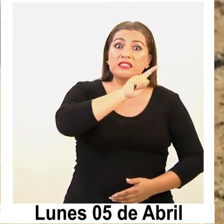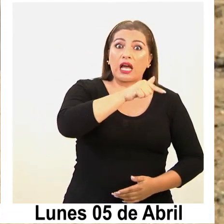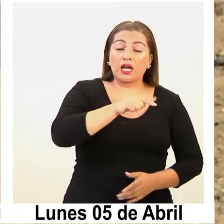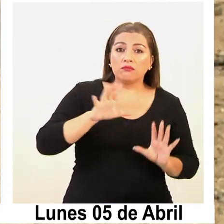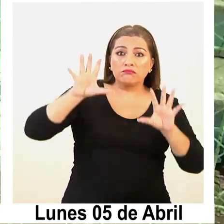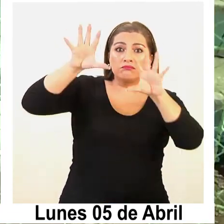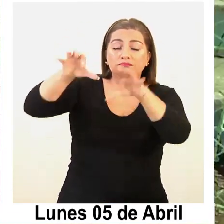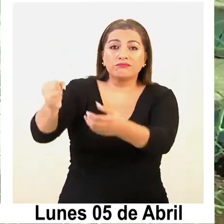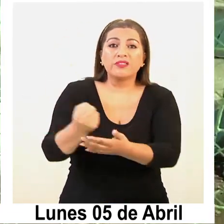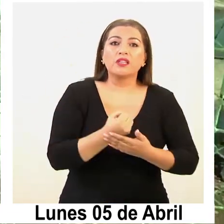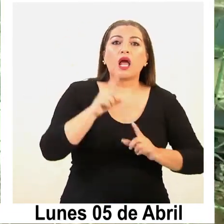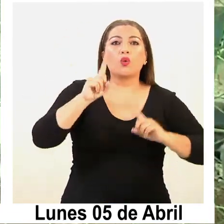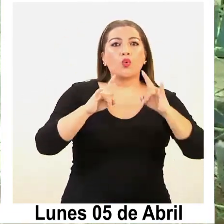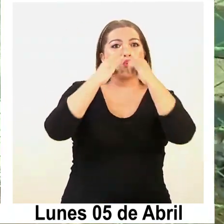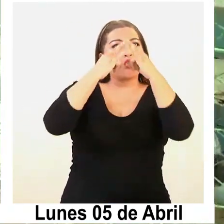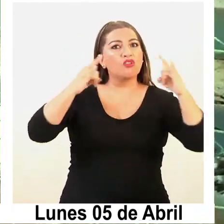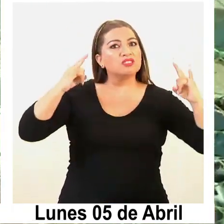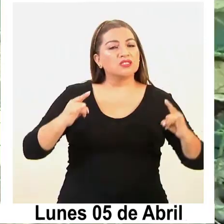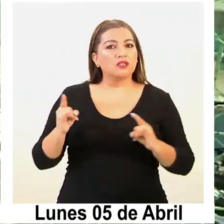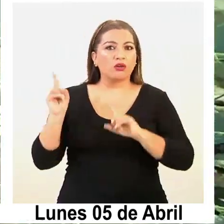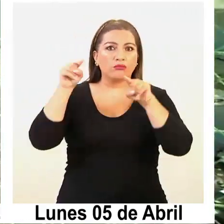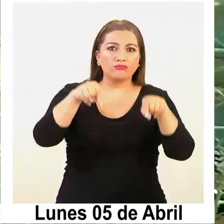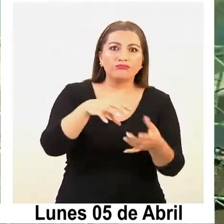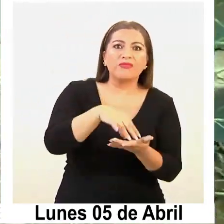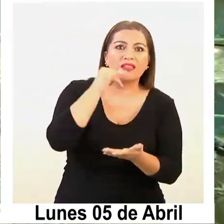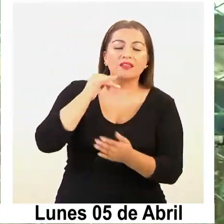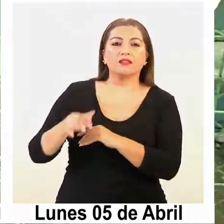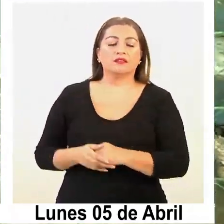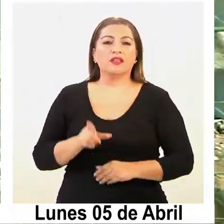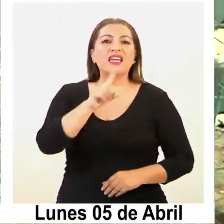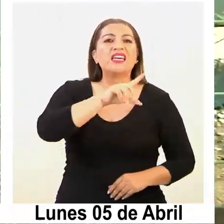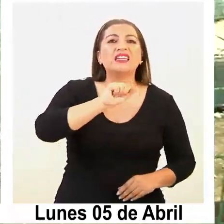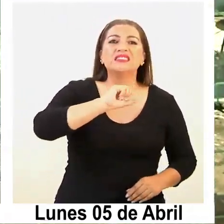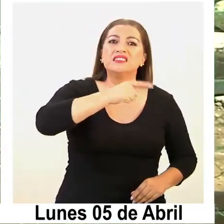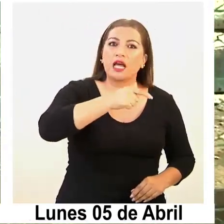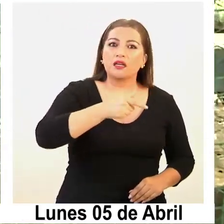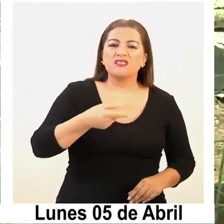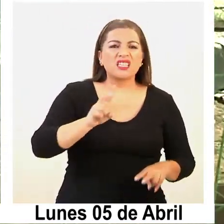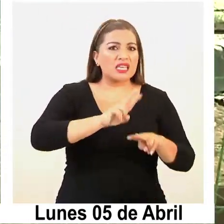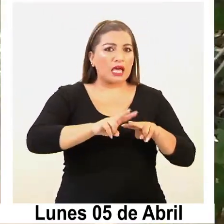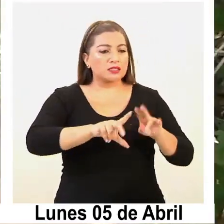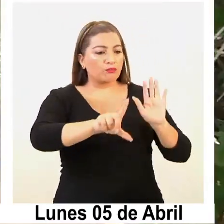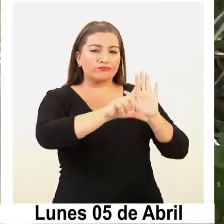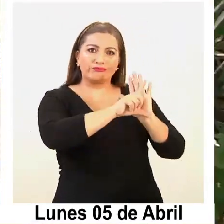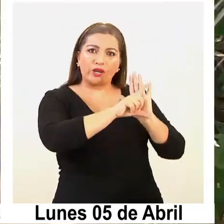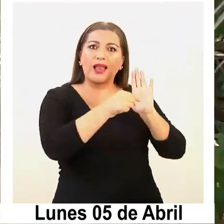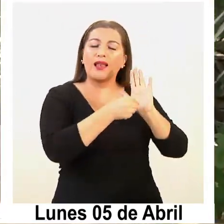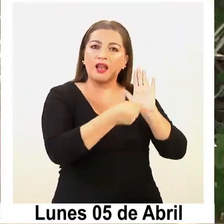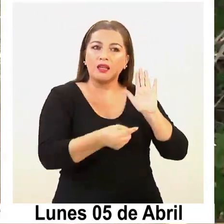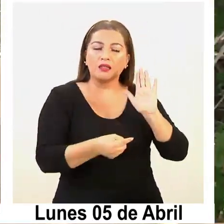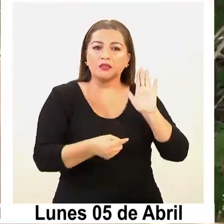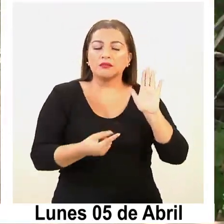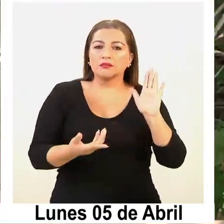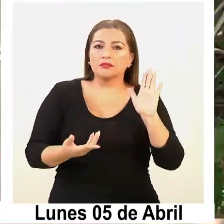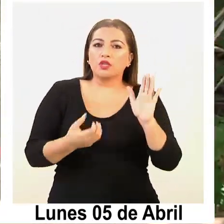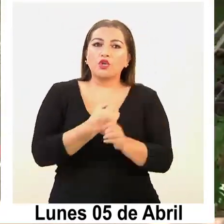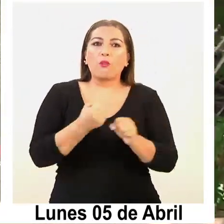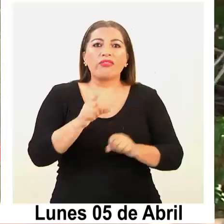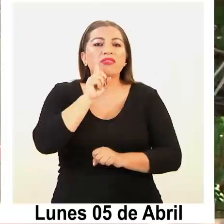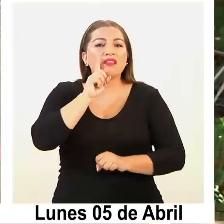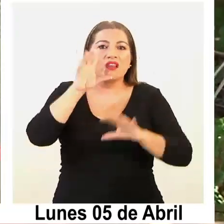SAG de los circos que llegaban a la ciudad. El SAG lo que hacía y por la ley de caza y